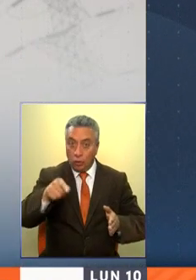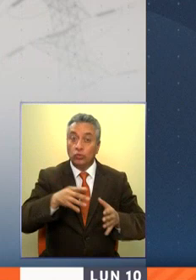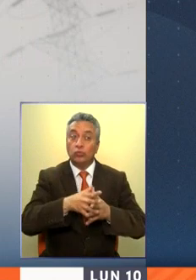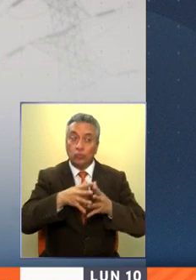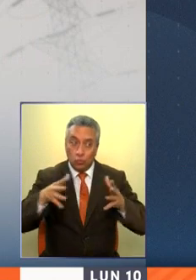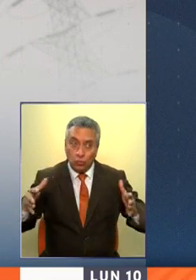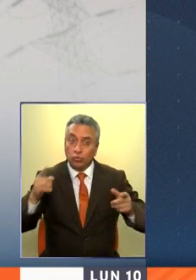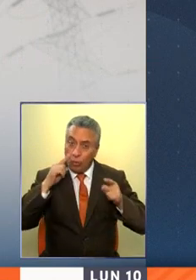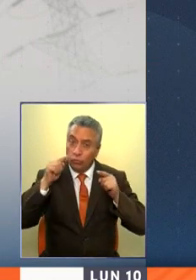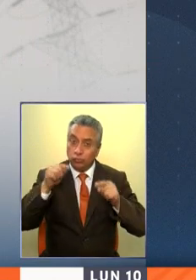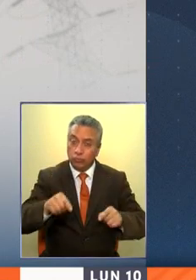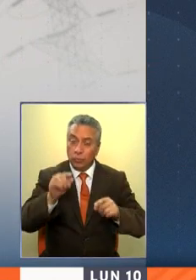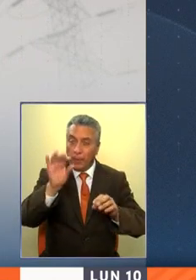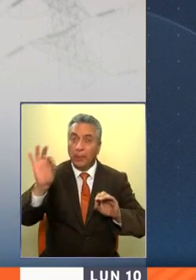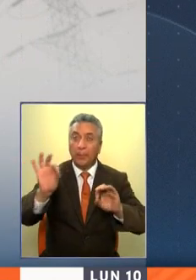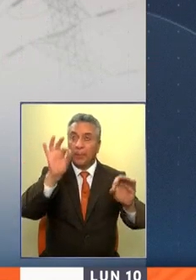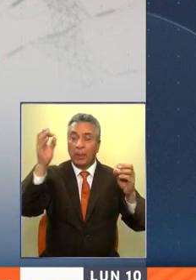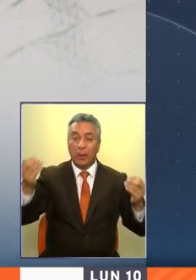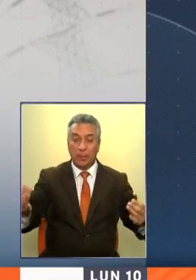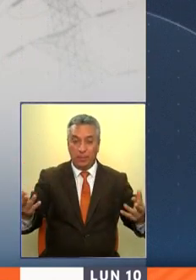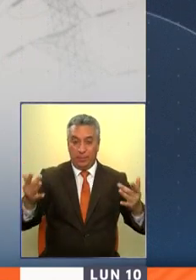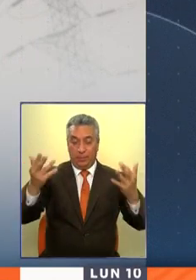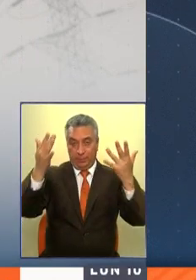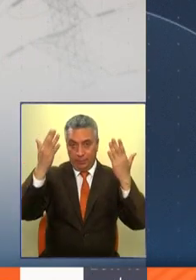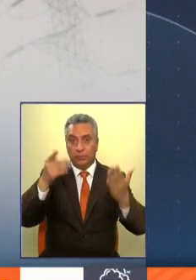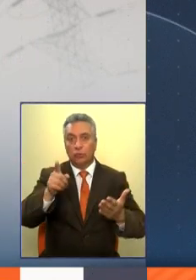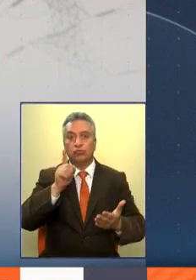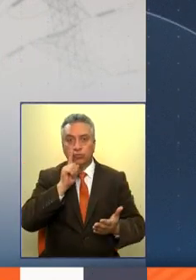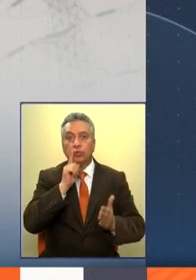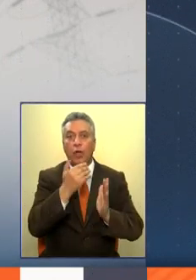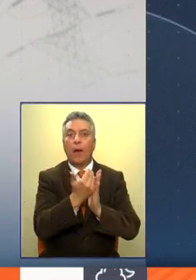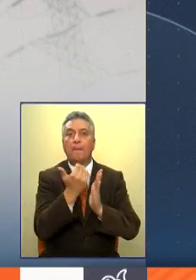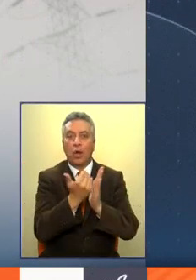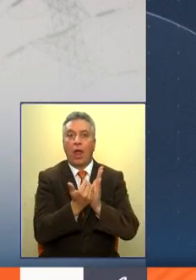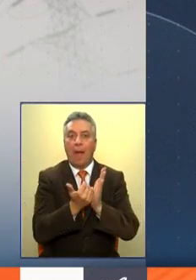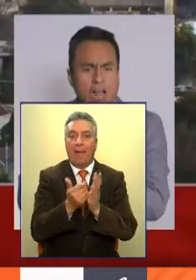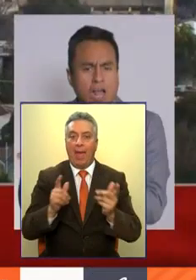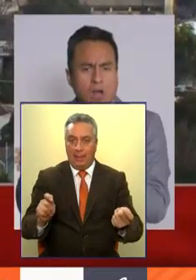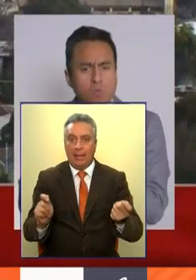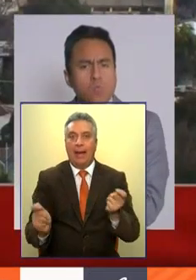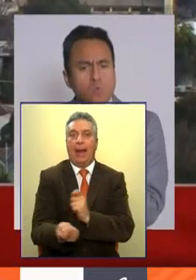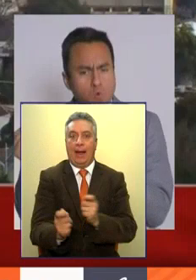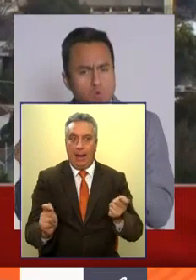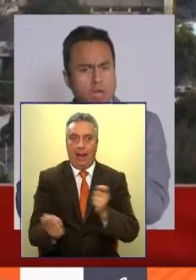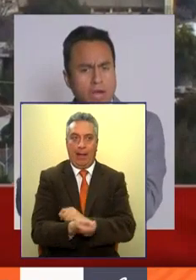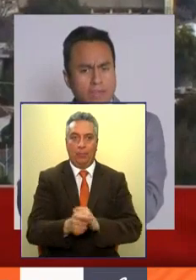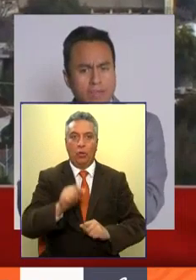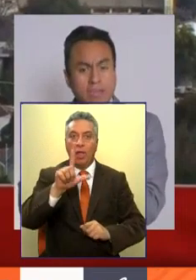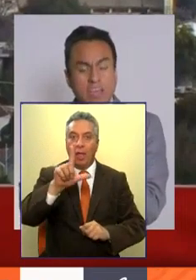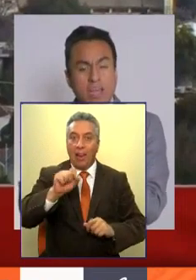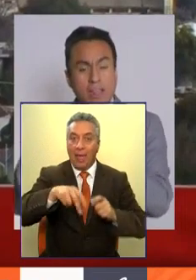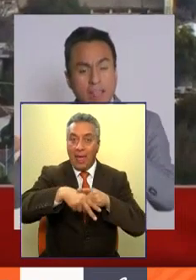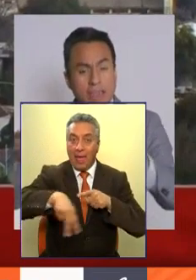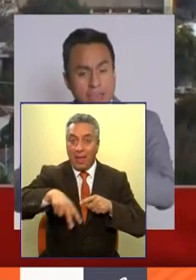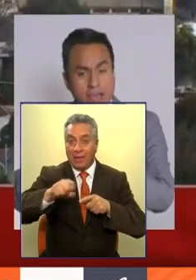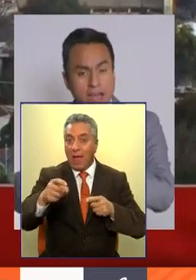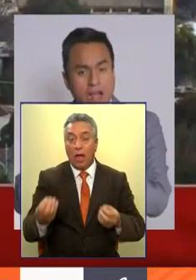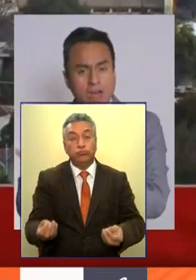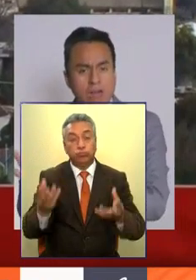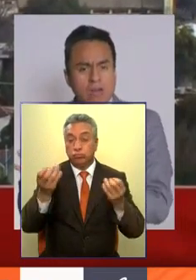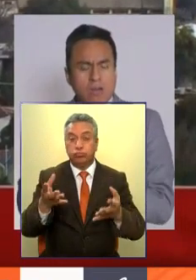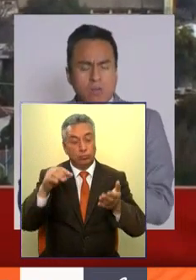concentración de material particulado o que cuentan con programas de recambio vigentes. La leña genera mucha contaminación en las